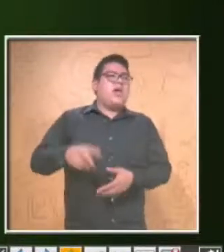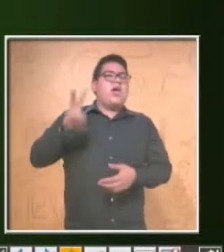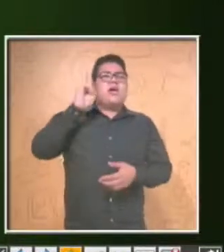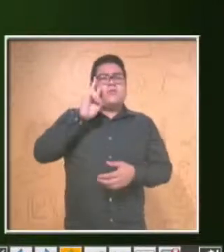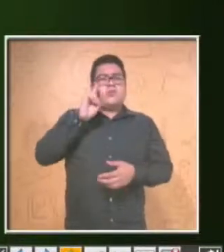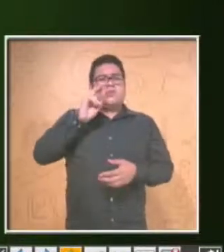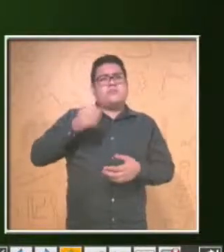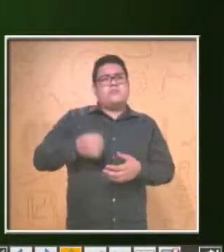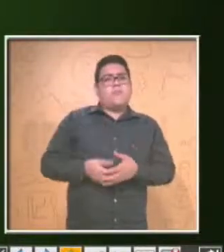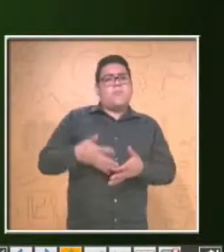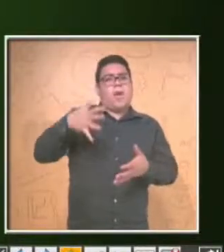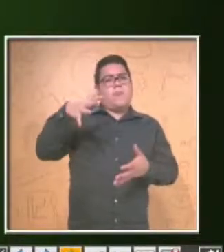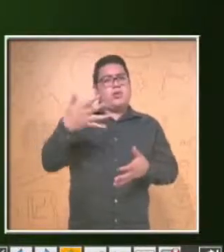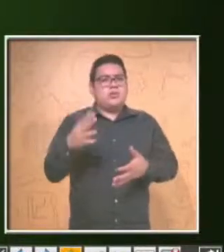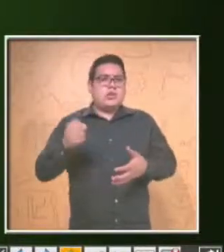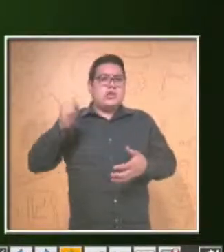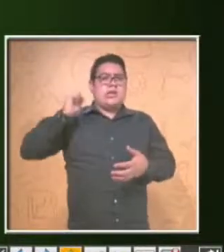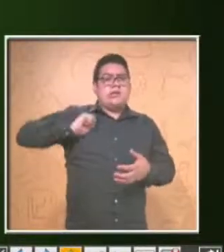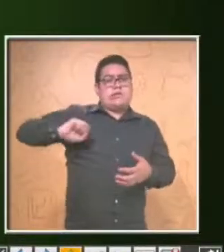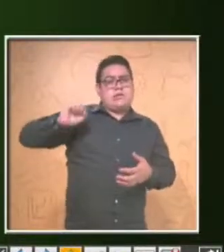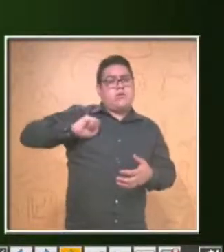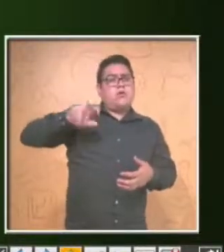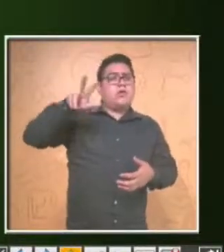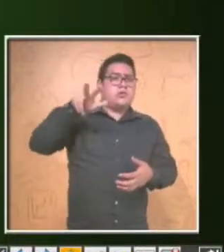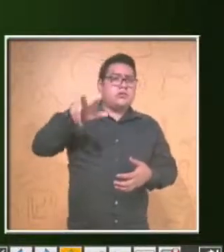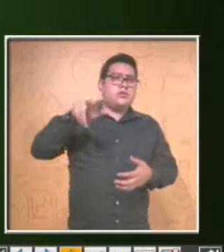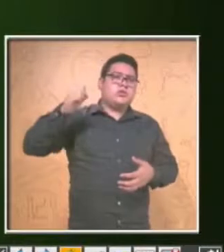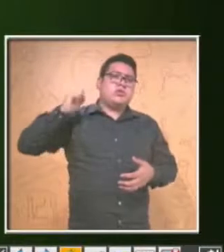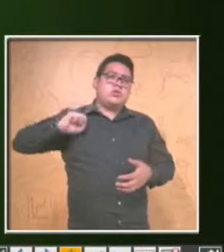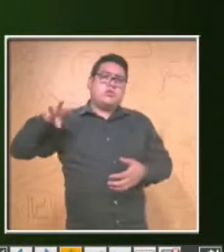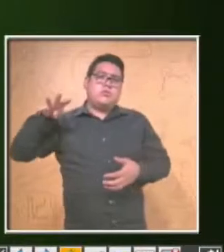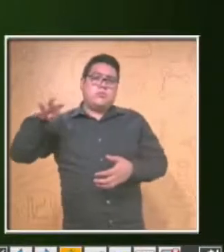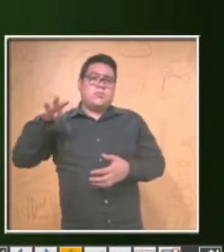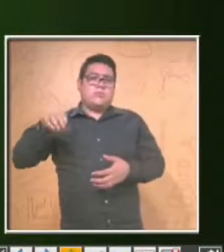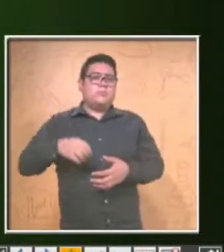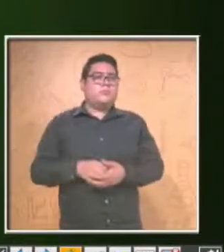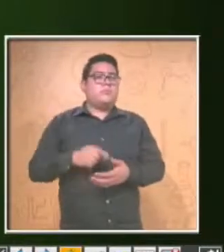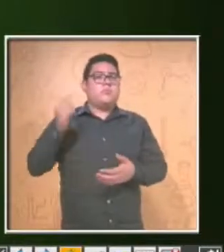siglo XVIII a mediados del siglo XIX,